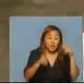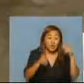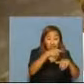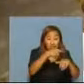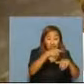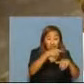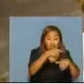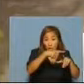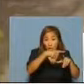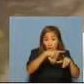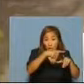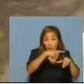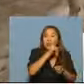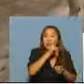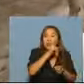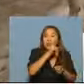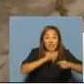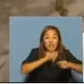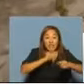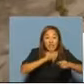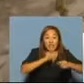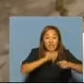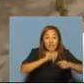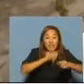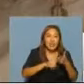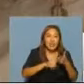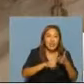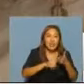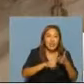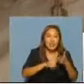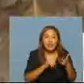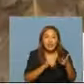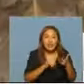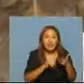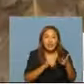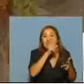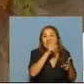todas las hortícolas, frutihortícolas, los florihortícolas. Entonces entendemos